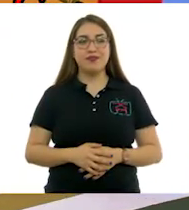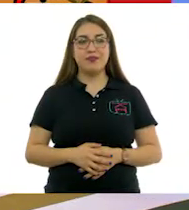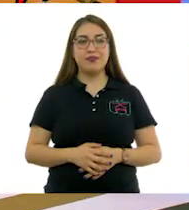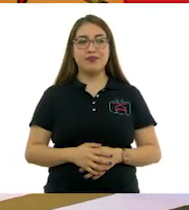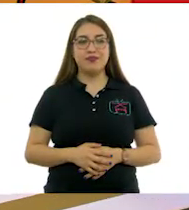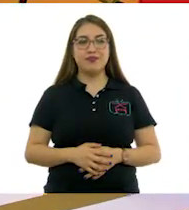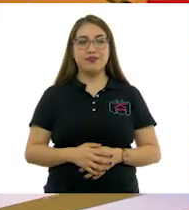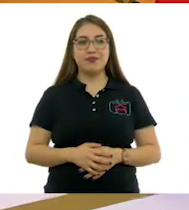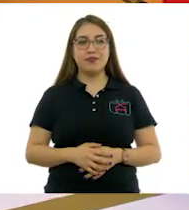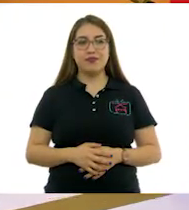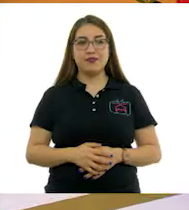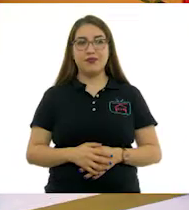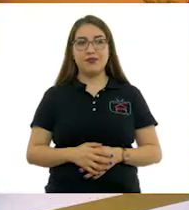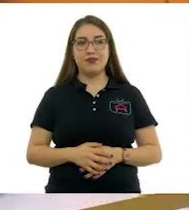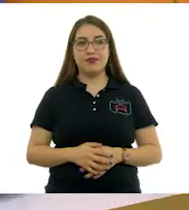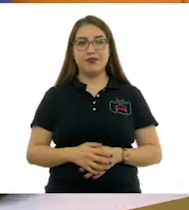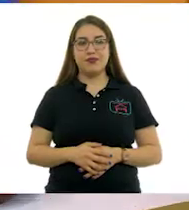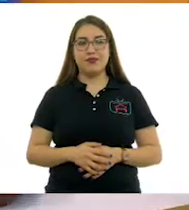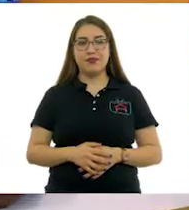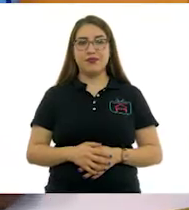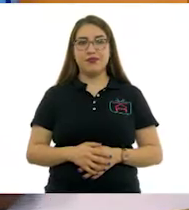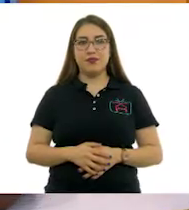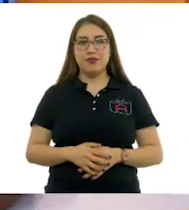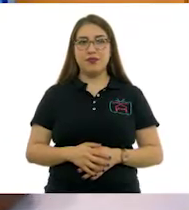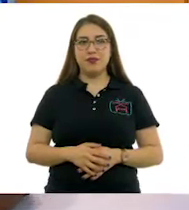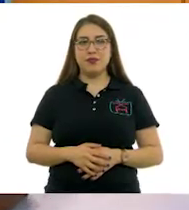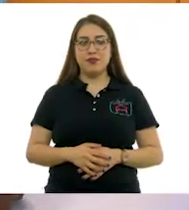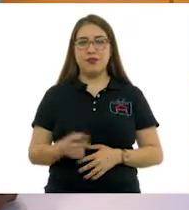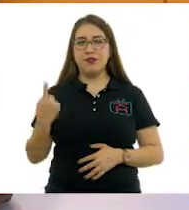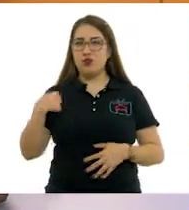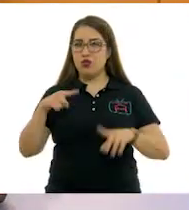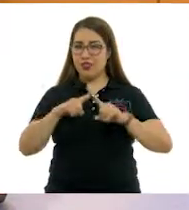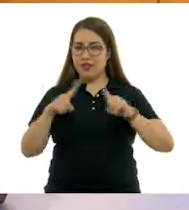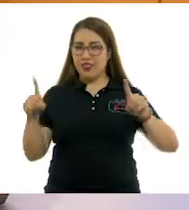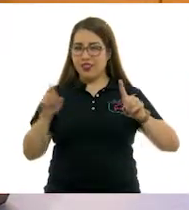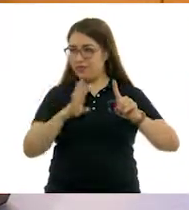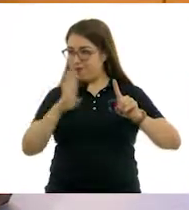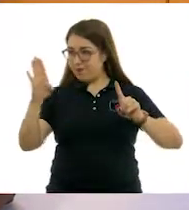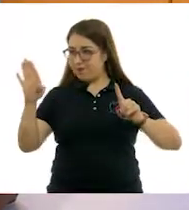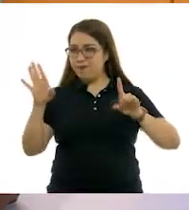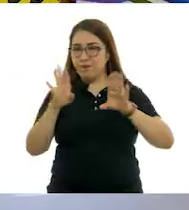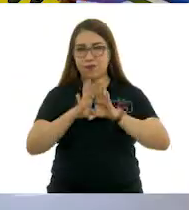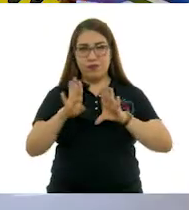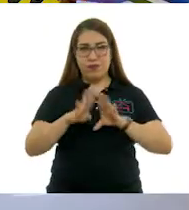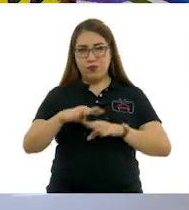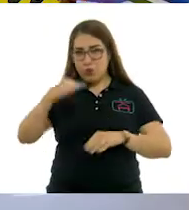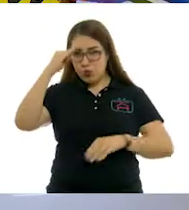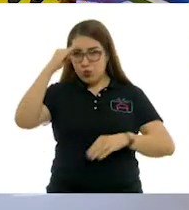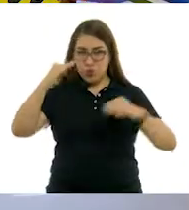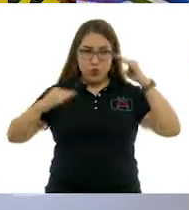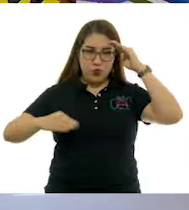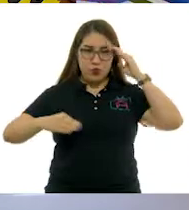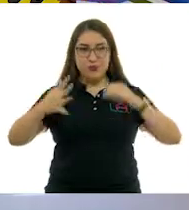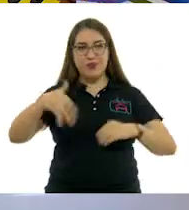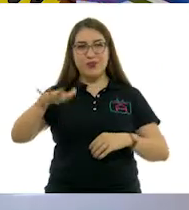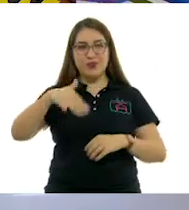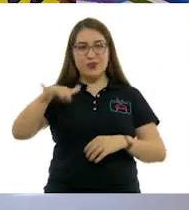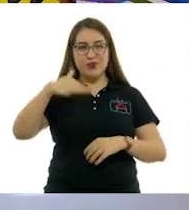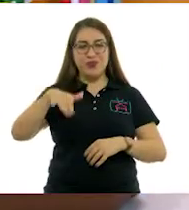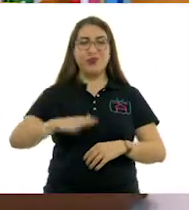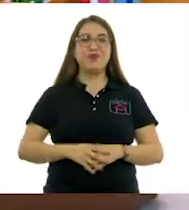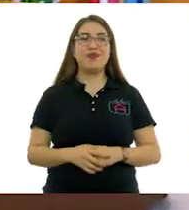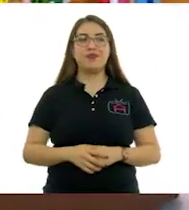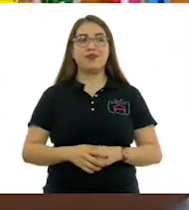Y luego se fue para allá. Muy bien. Pero yo me voy a ir como observando, buscando algo.